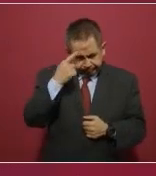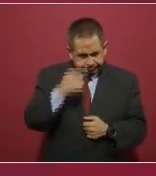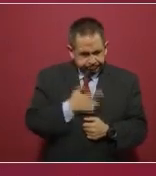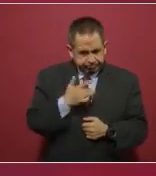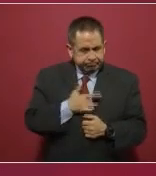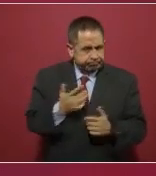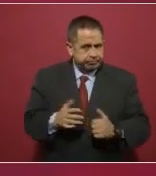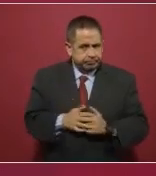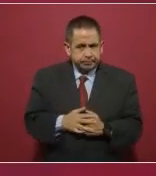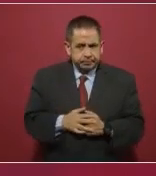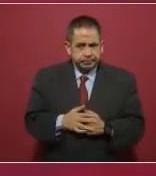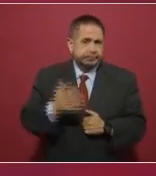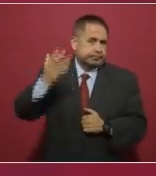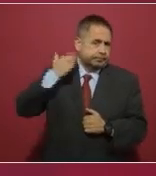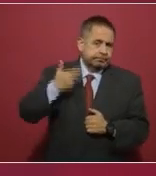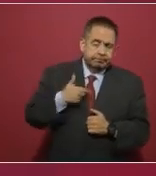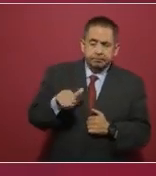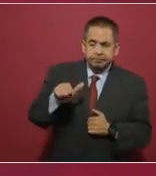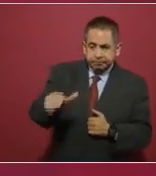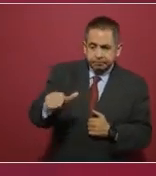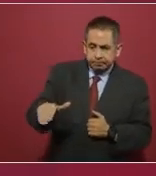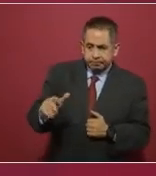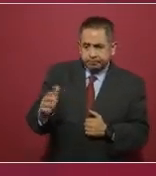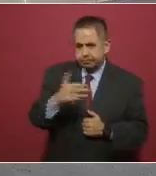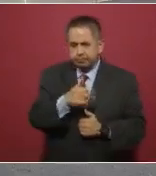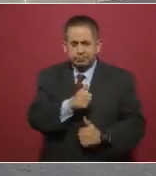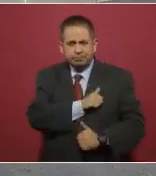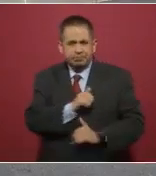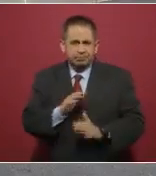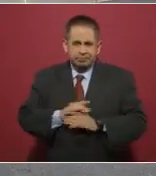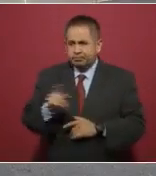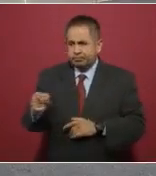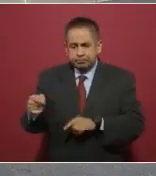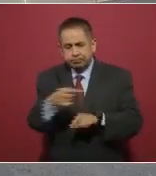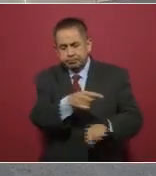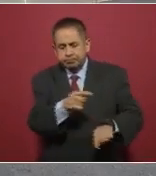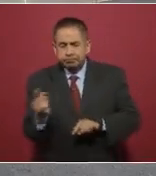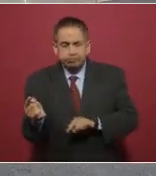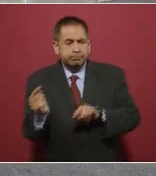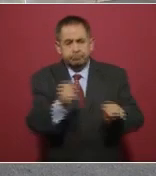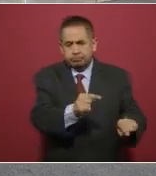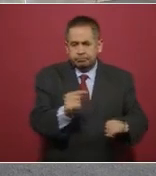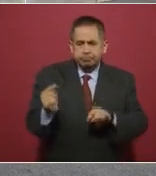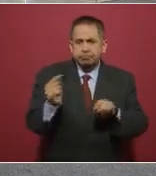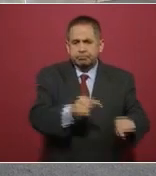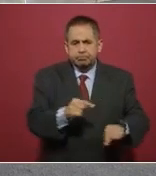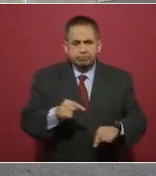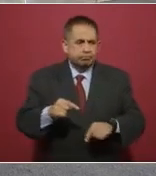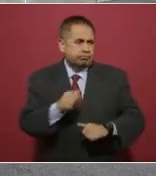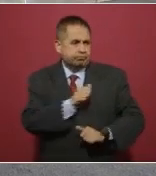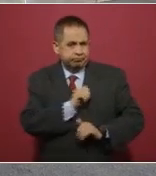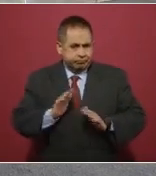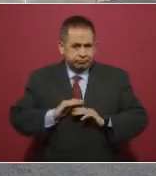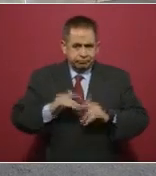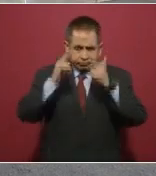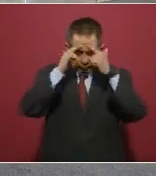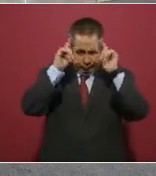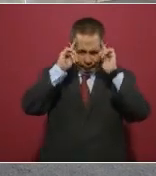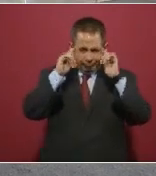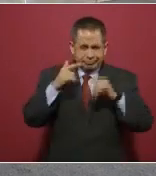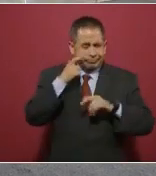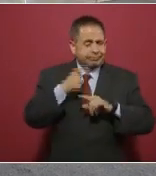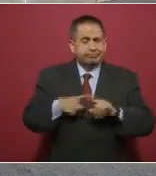se utilizaba al Ejército y a la Marina de manera